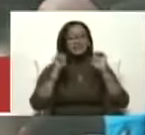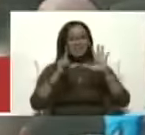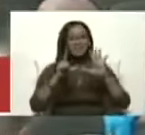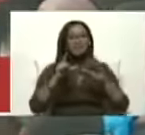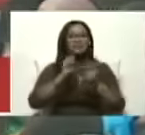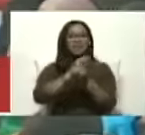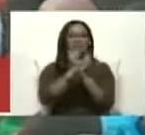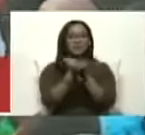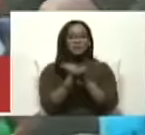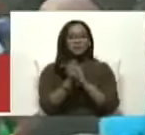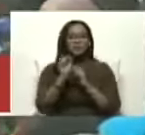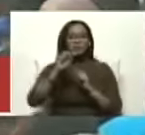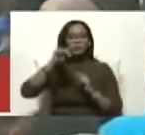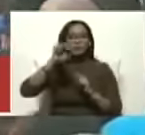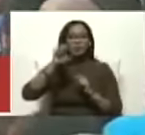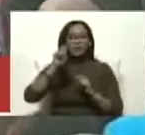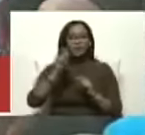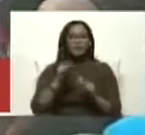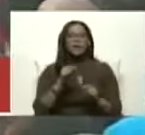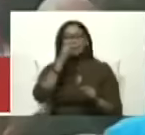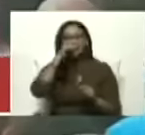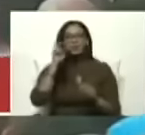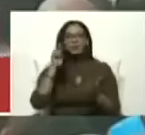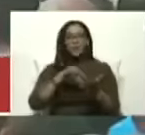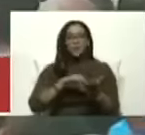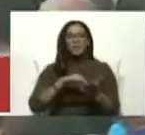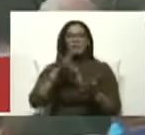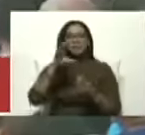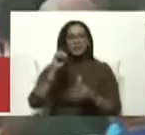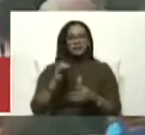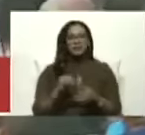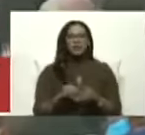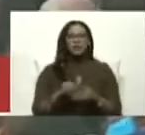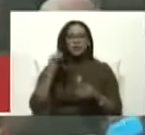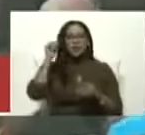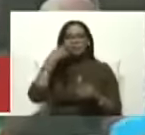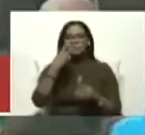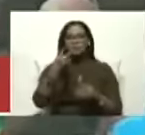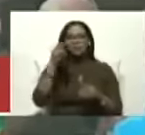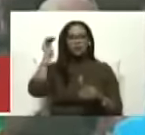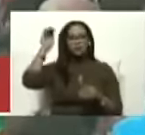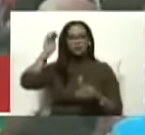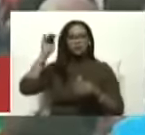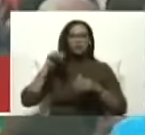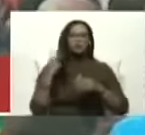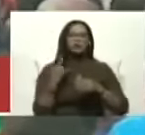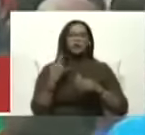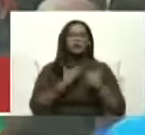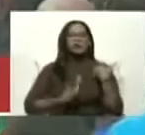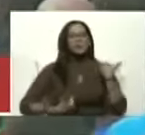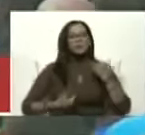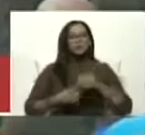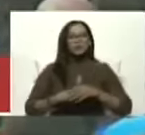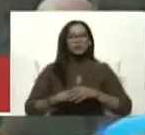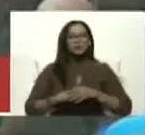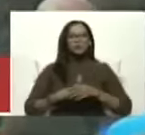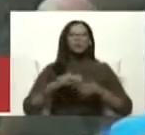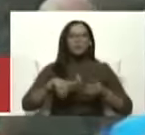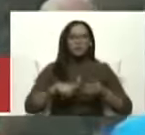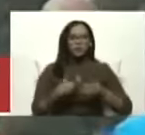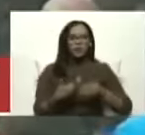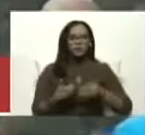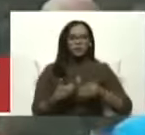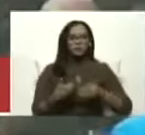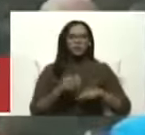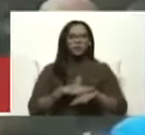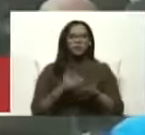7transformaciones.net para el año de aquí al 2030 con la visión de futuro. Solo con el presidente podemos,